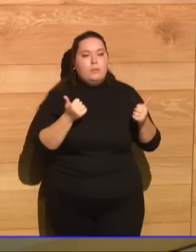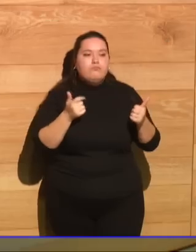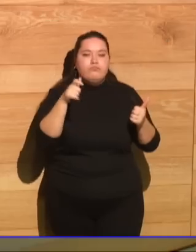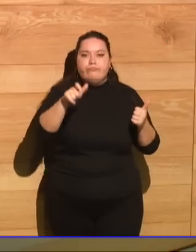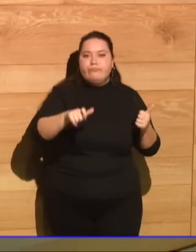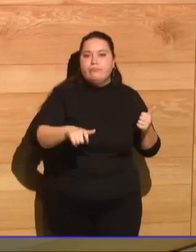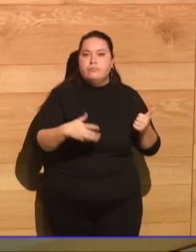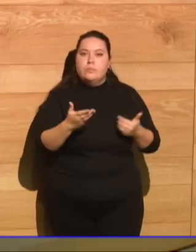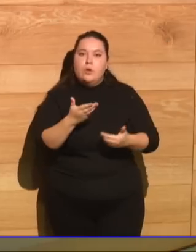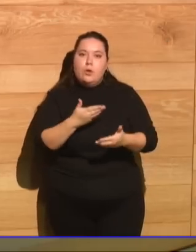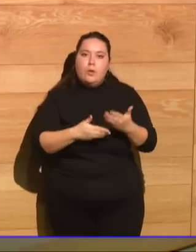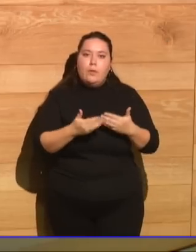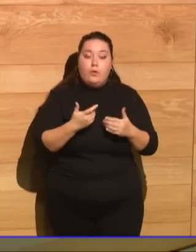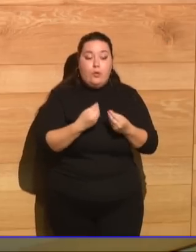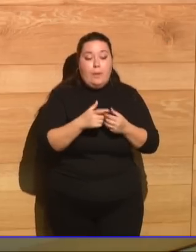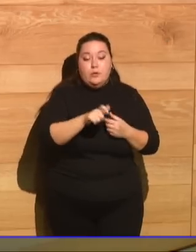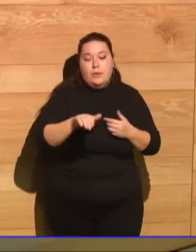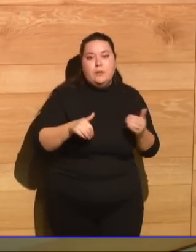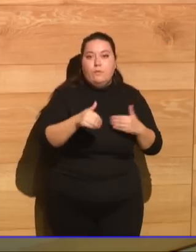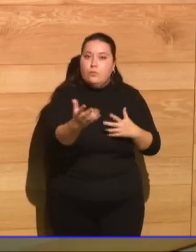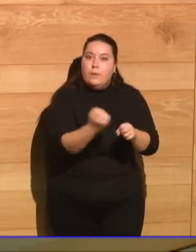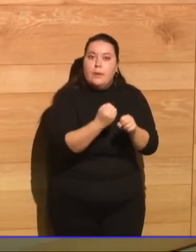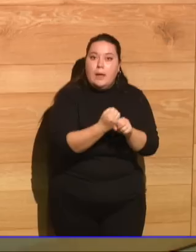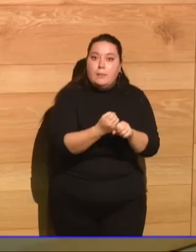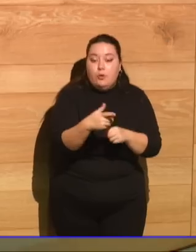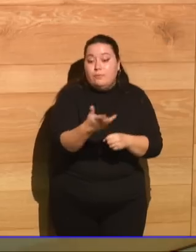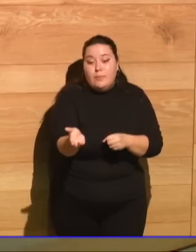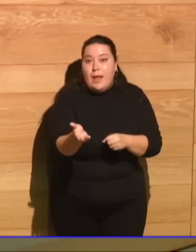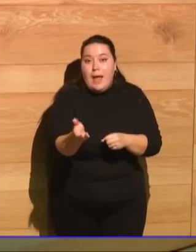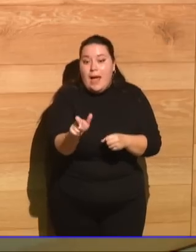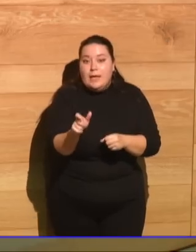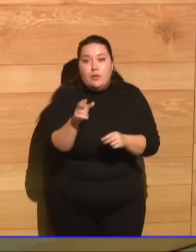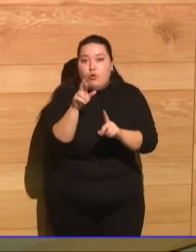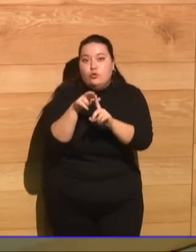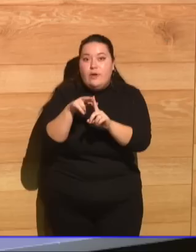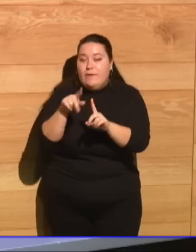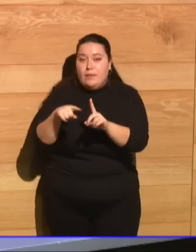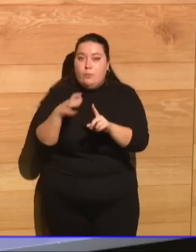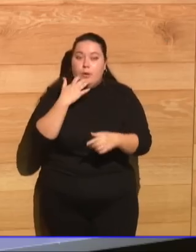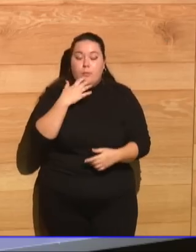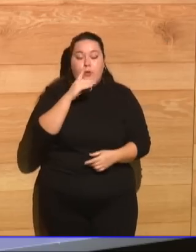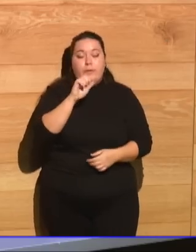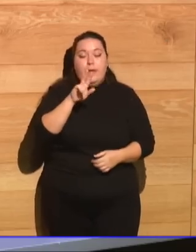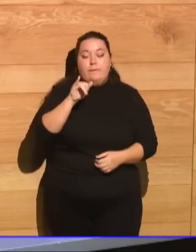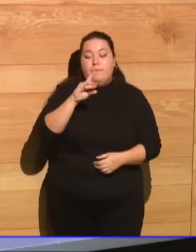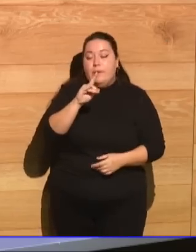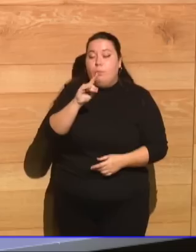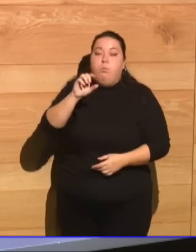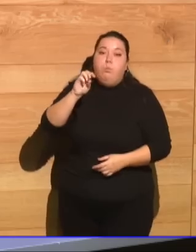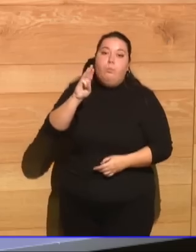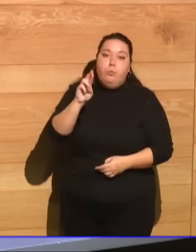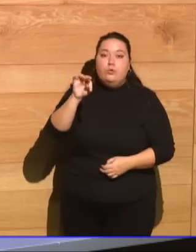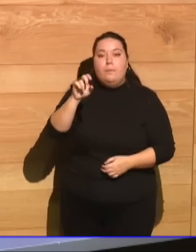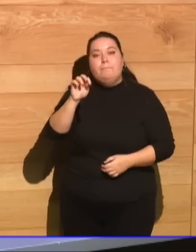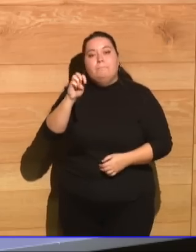con quienes va a trabajar en el futuro, pero que aún no son quienes van a ser. Por ejemplo, David Putman, el famosísimo